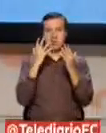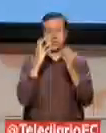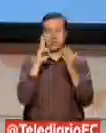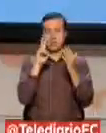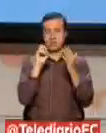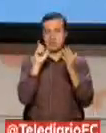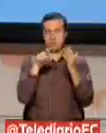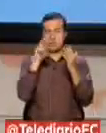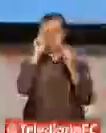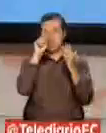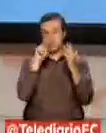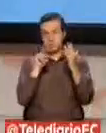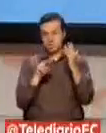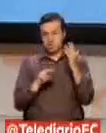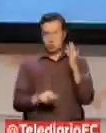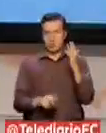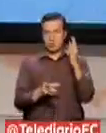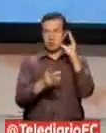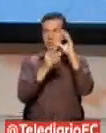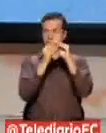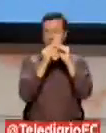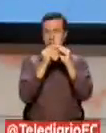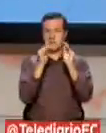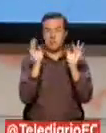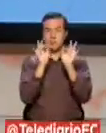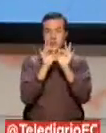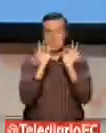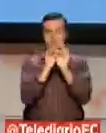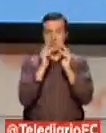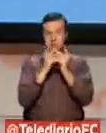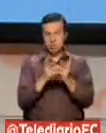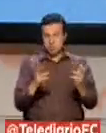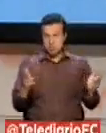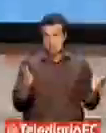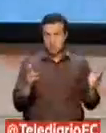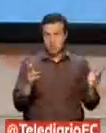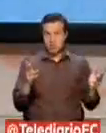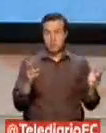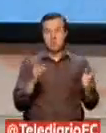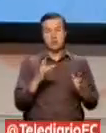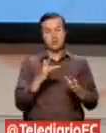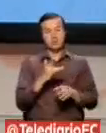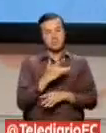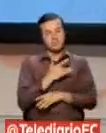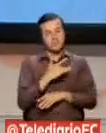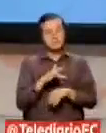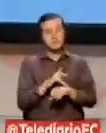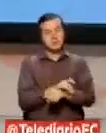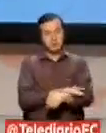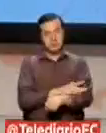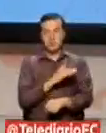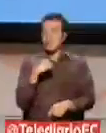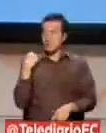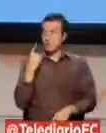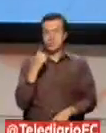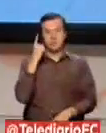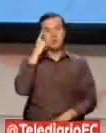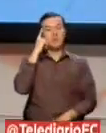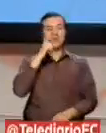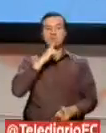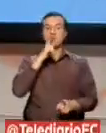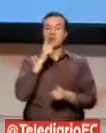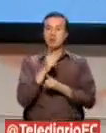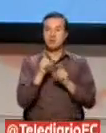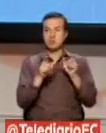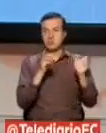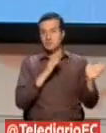20 personas, que es lo que te presenta este algoritmo de Facebook. Realmente es conciencia ciudadana. Es también empezar nosotros a, de